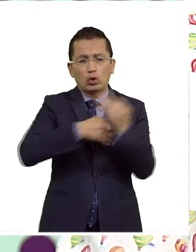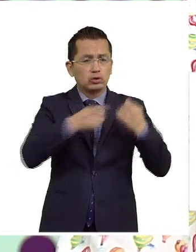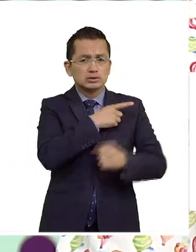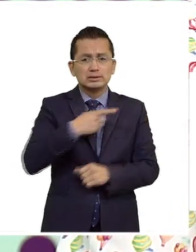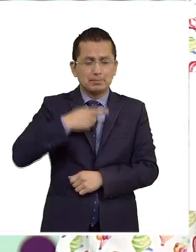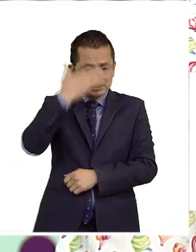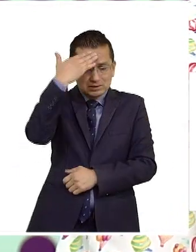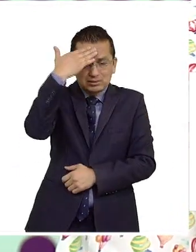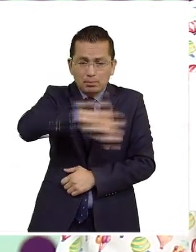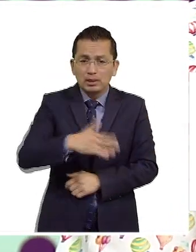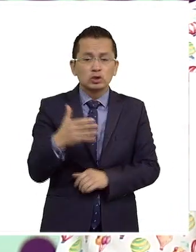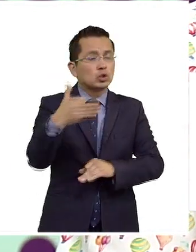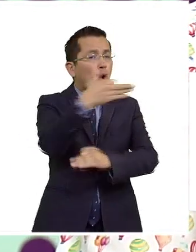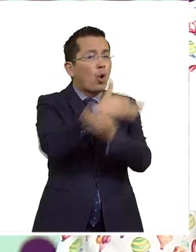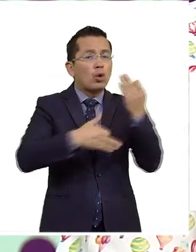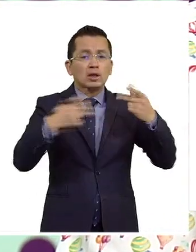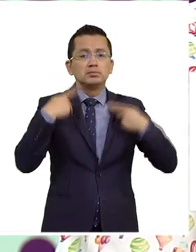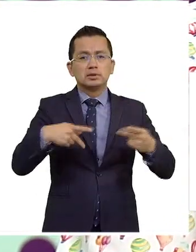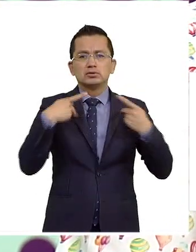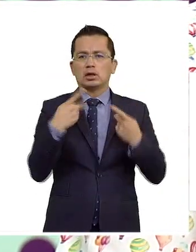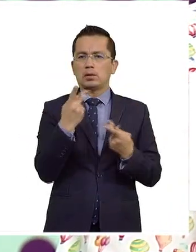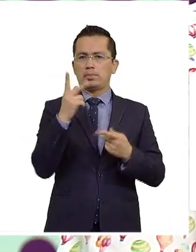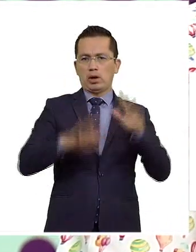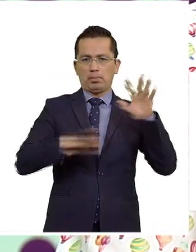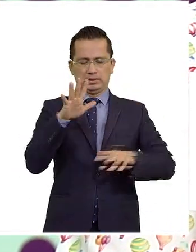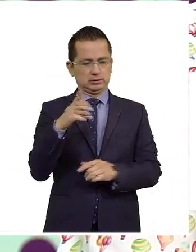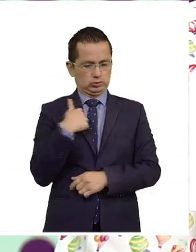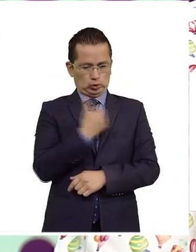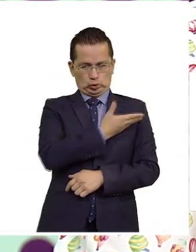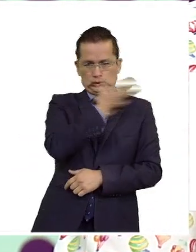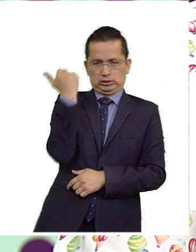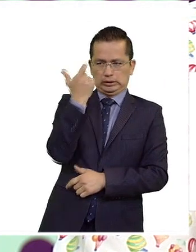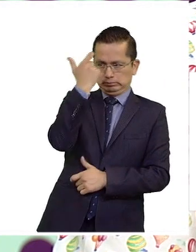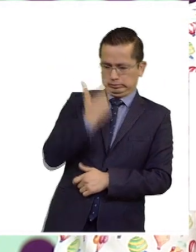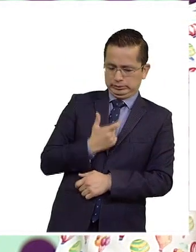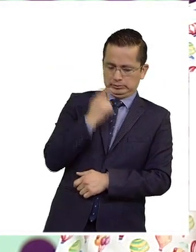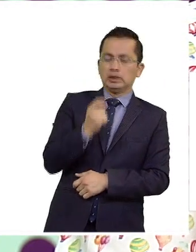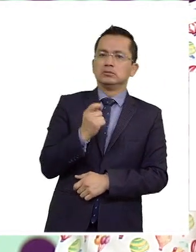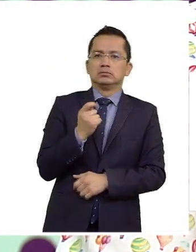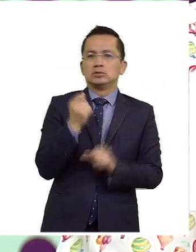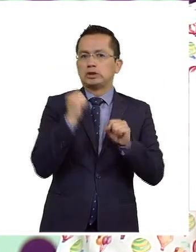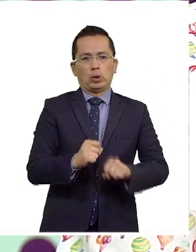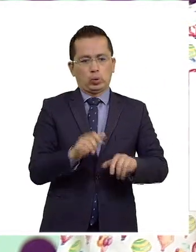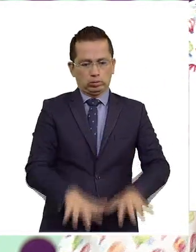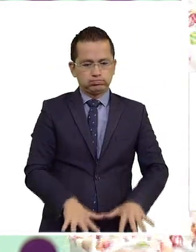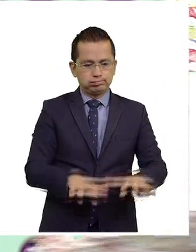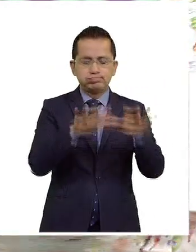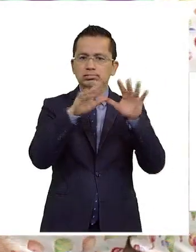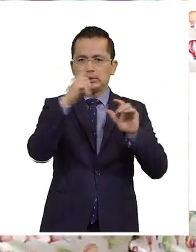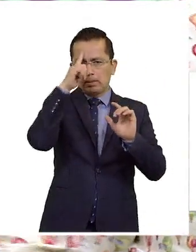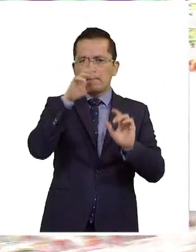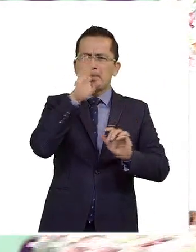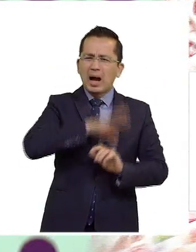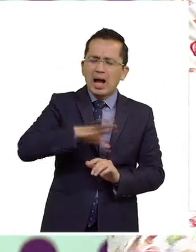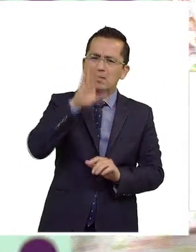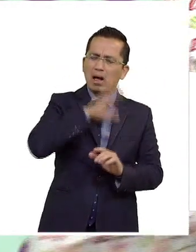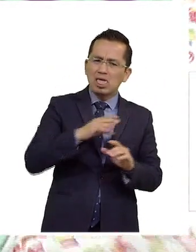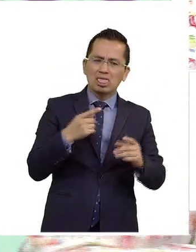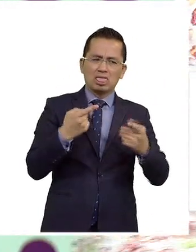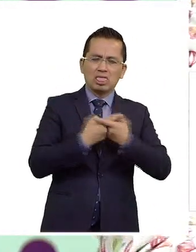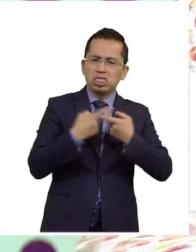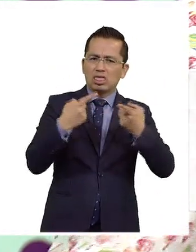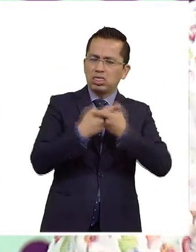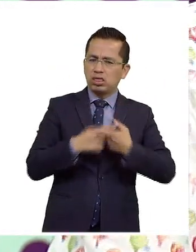este tipo de problemas en el desarrollo emocional de cualquier persona. Sí. Pero yo sí quería agregar, creo que